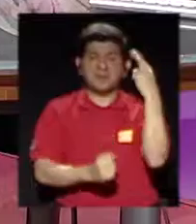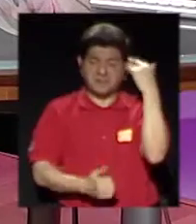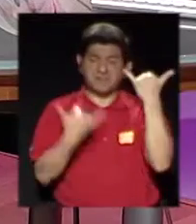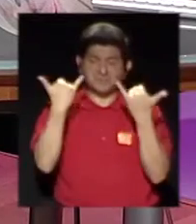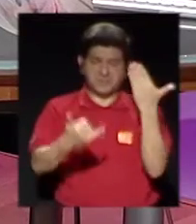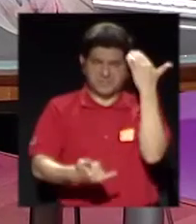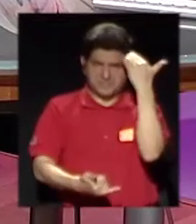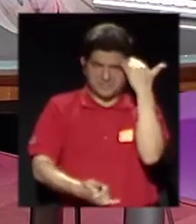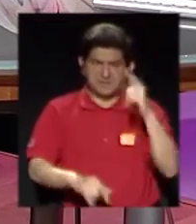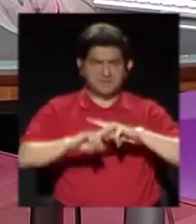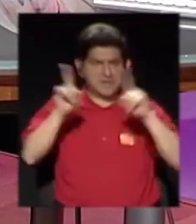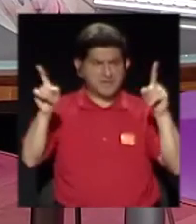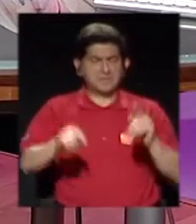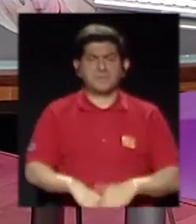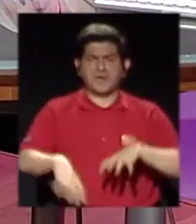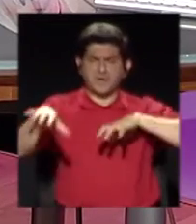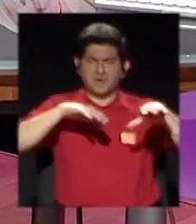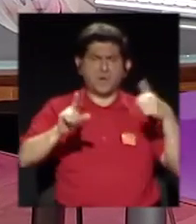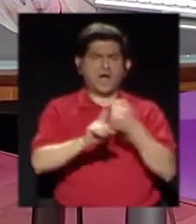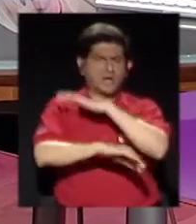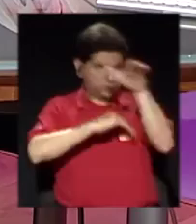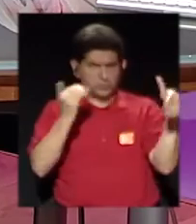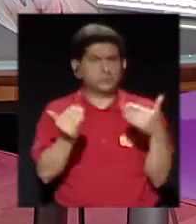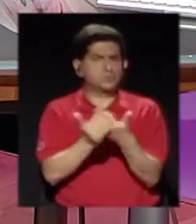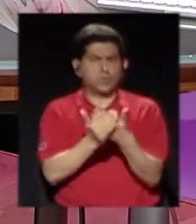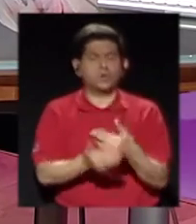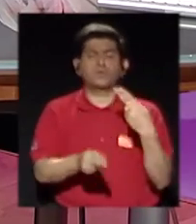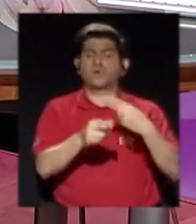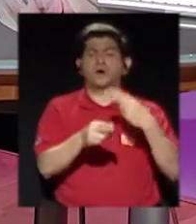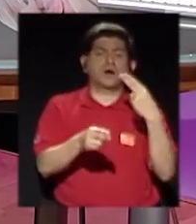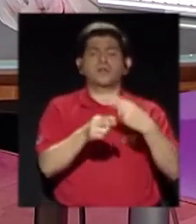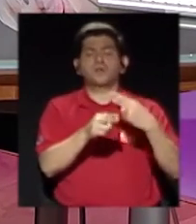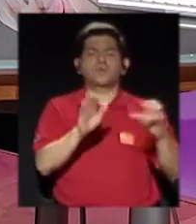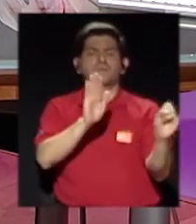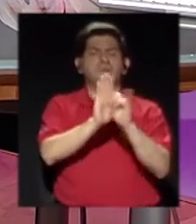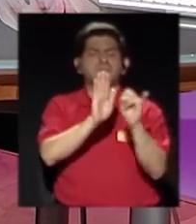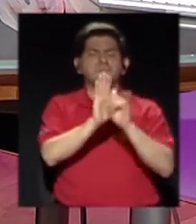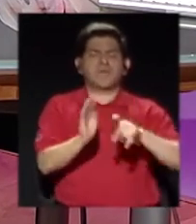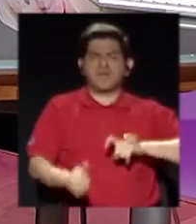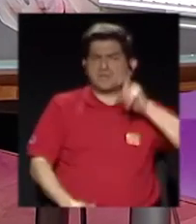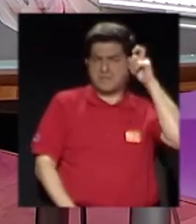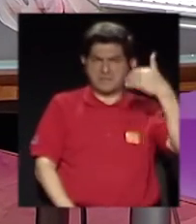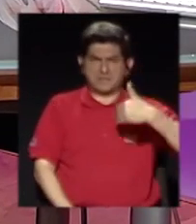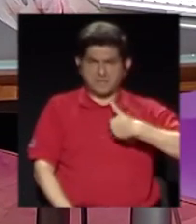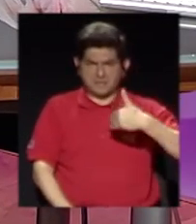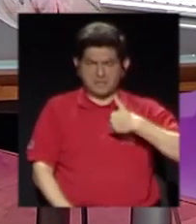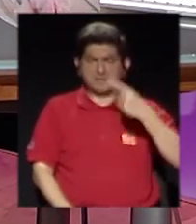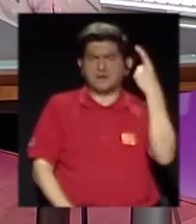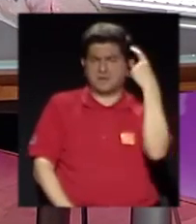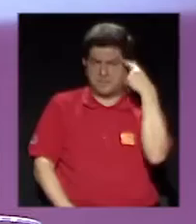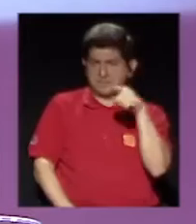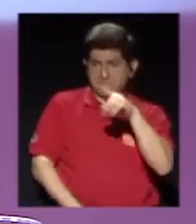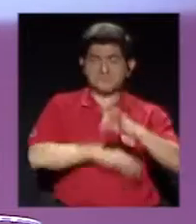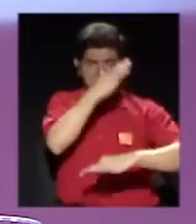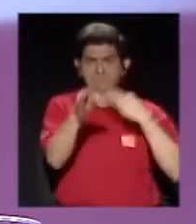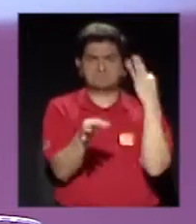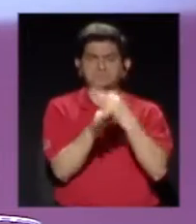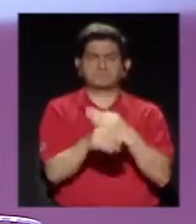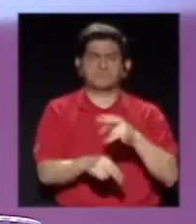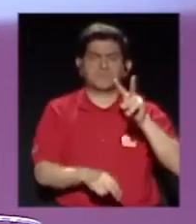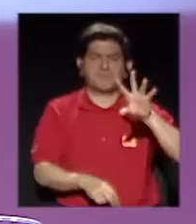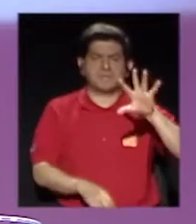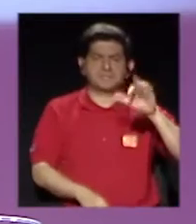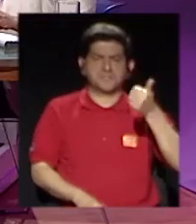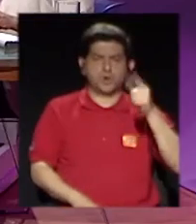todo acto de violencia todo crimen el nombre de la identidad de género tendría que ser considerado así 25